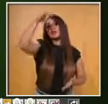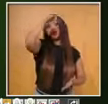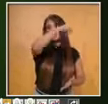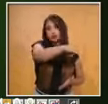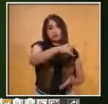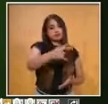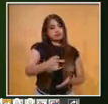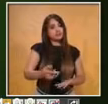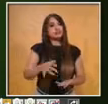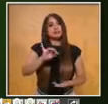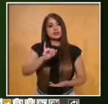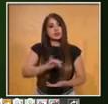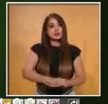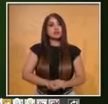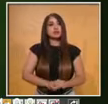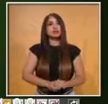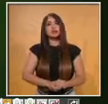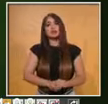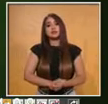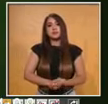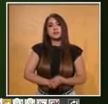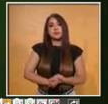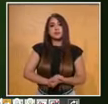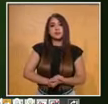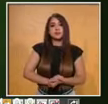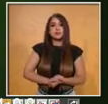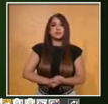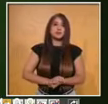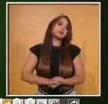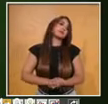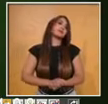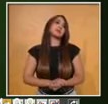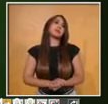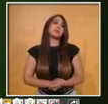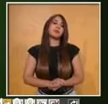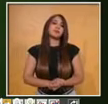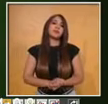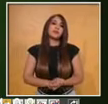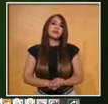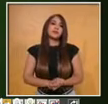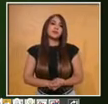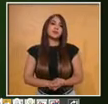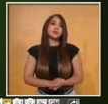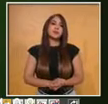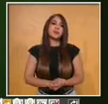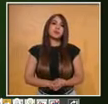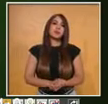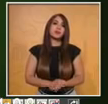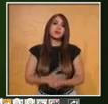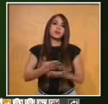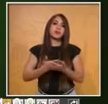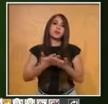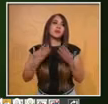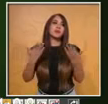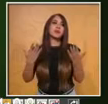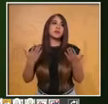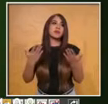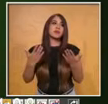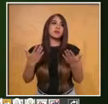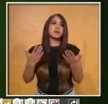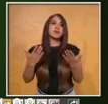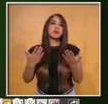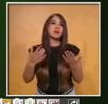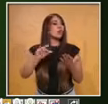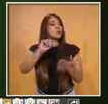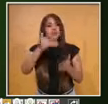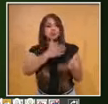1991 ya te dijeron que el metro. Ok, no podemos olvidar lo que es el aeropuerto. Ahora nos vamos a ir a otra